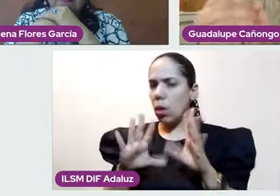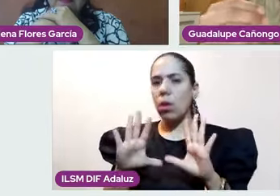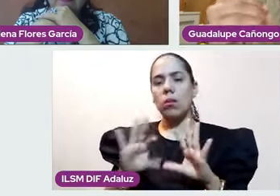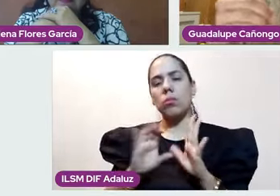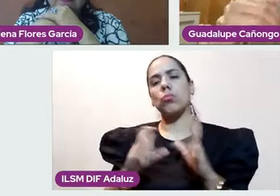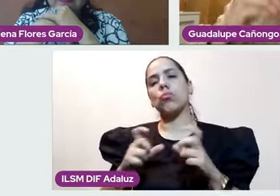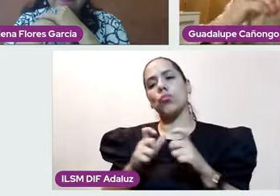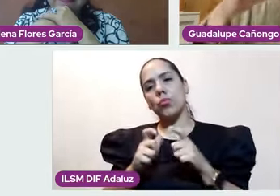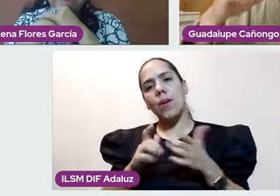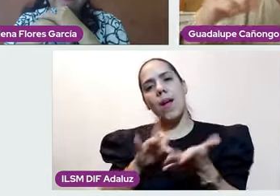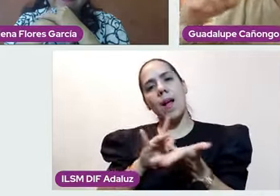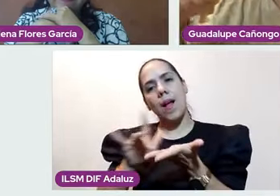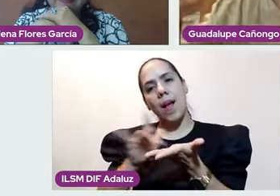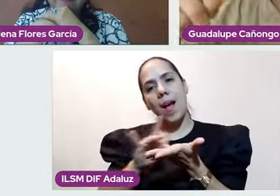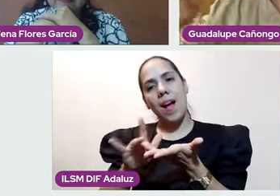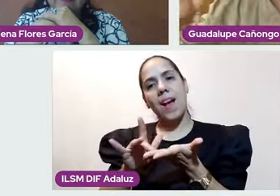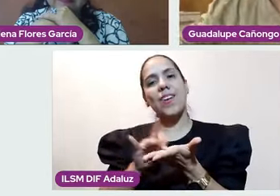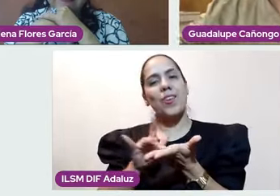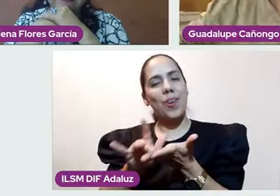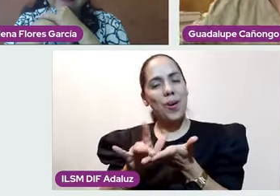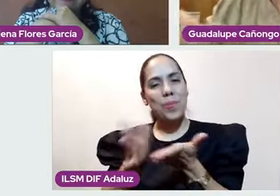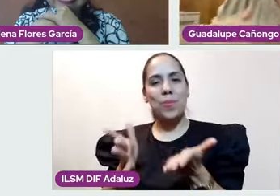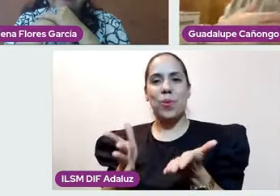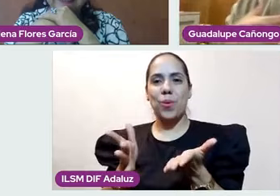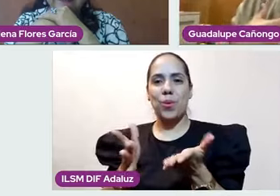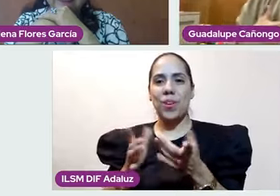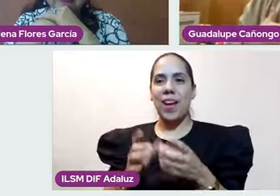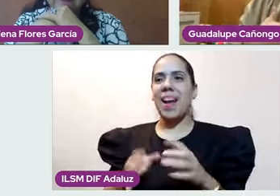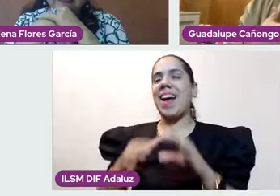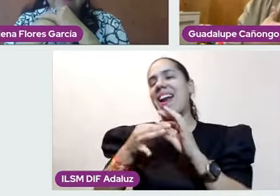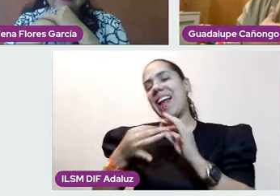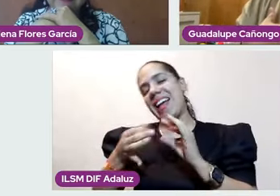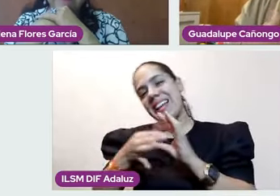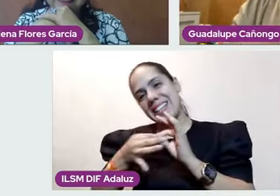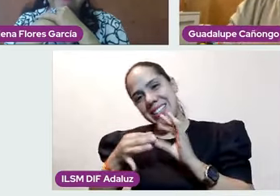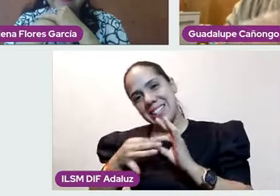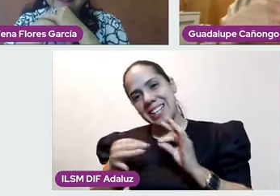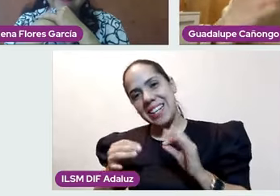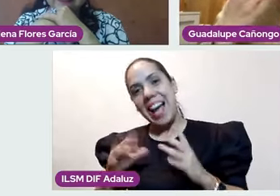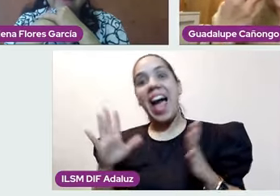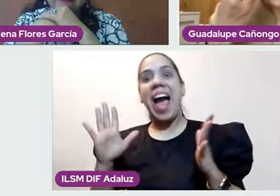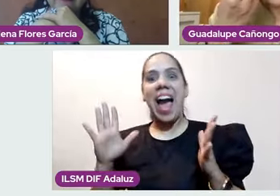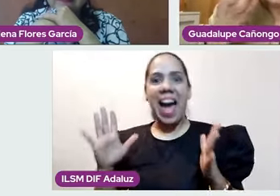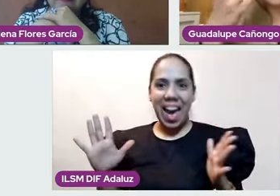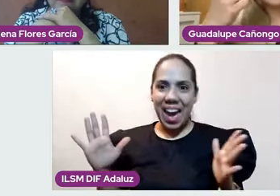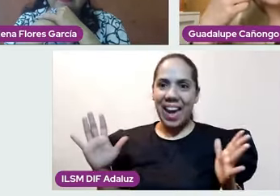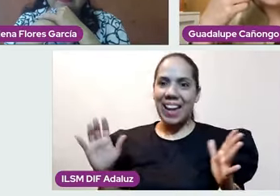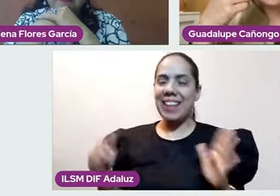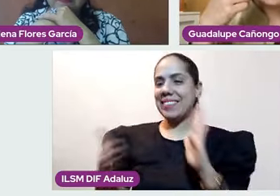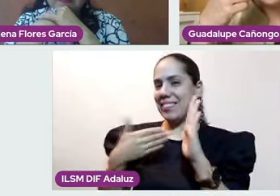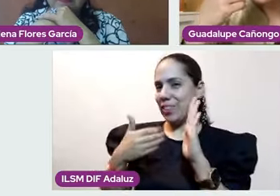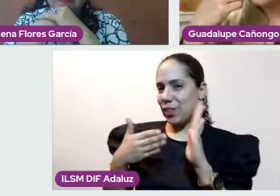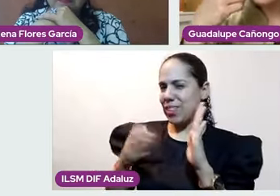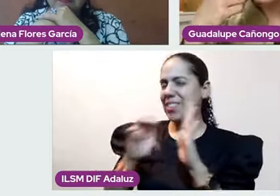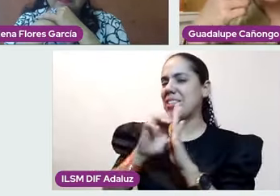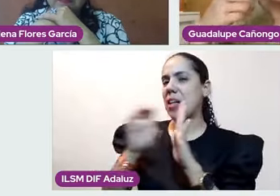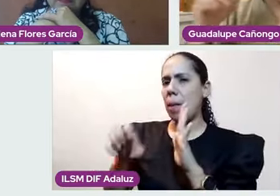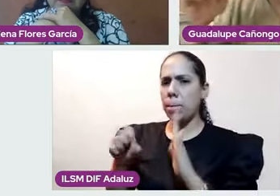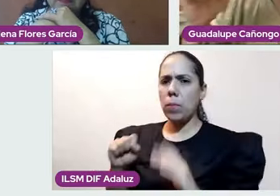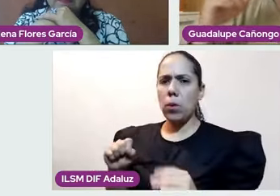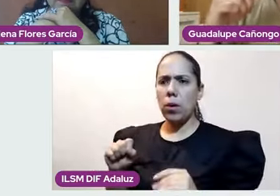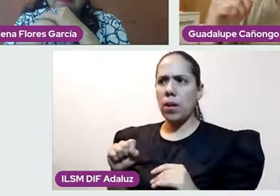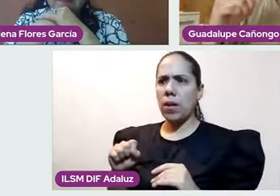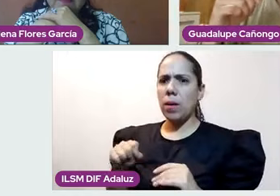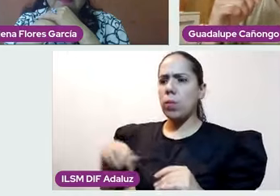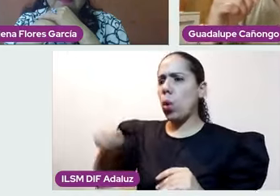que sancochar se refiere a esto y el otro, ah, muchas gracias. Que muévele, agarra el mouse y